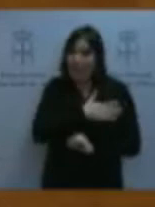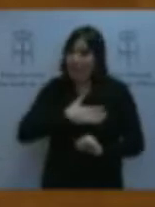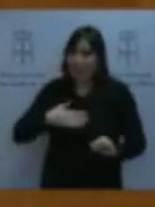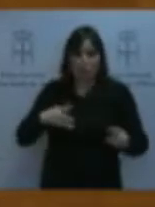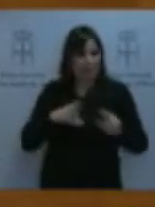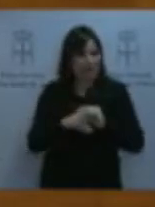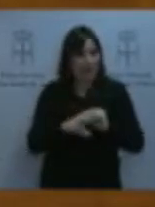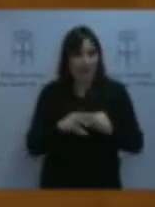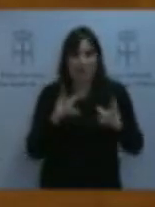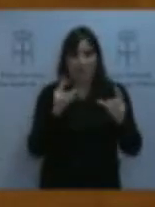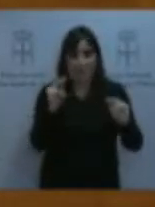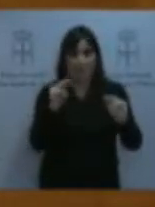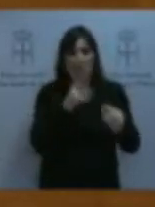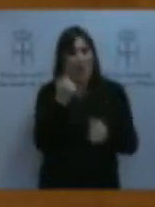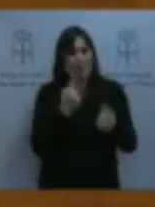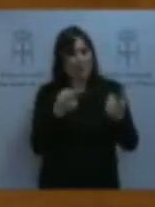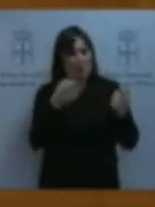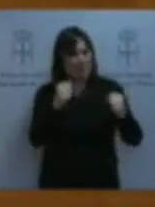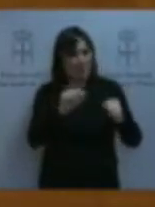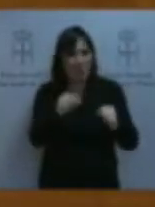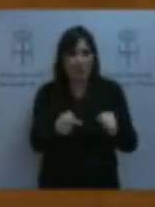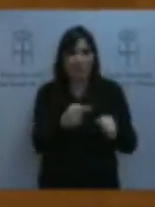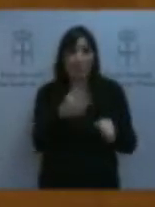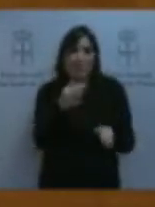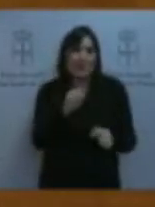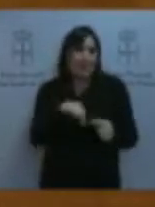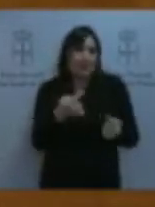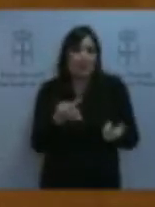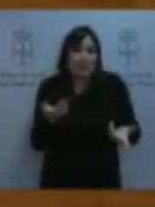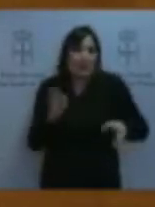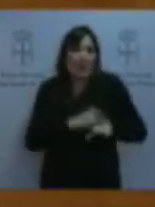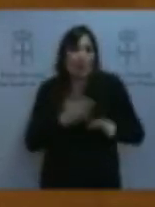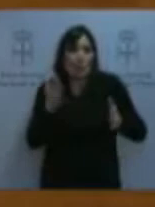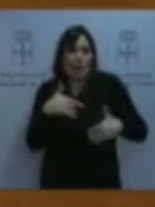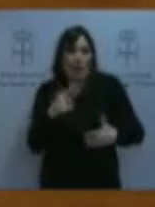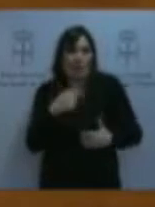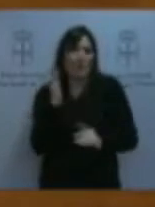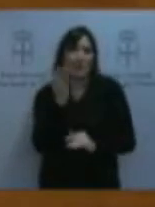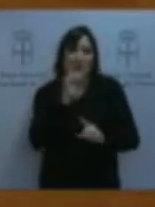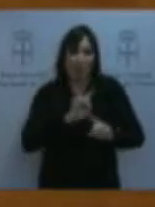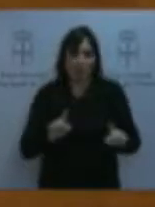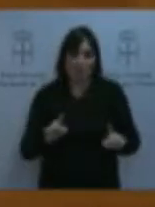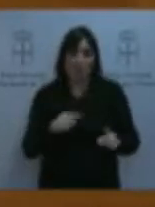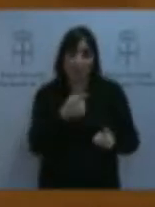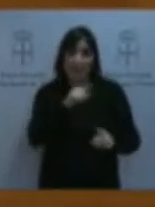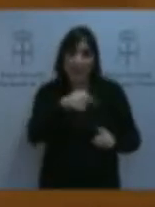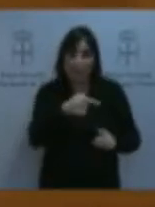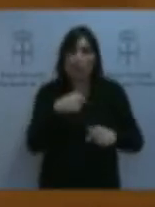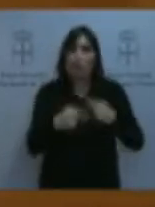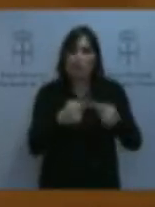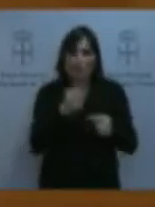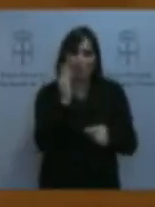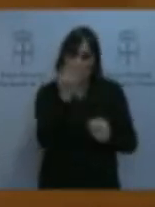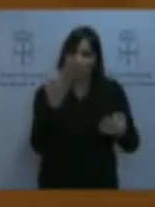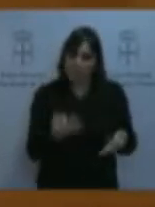que se abonan en la impunidad de responsables directos y de sus colaboradores que no asumen consecuencias personales, a pesar de que puedan recaer